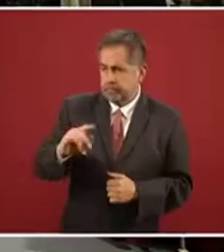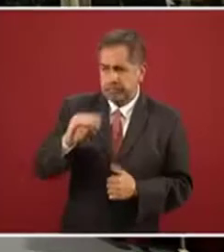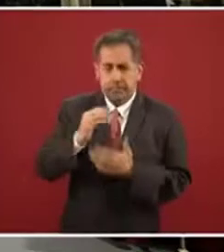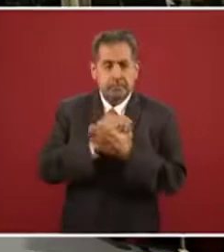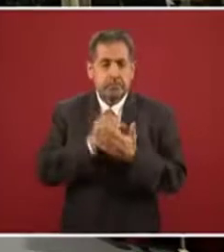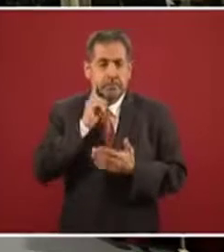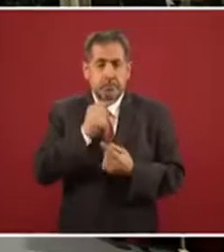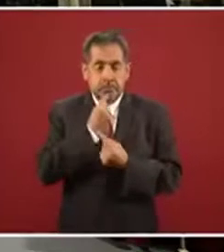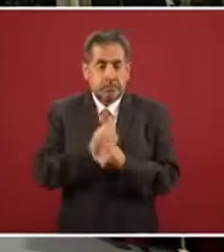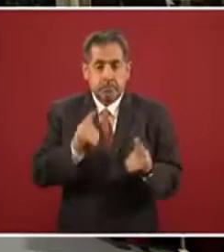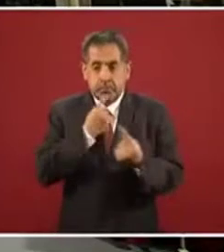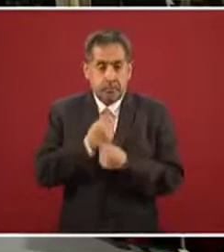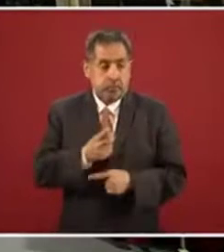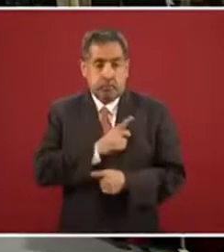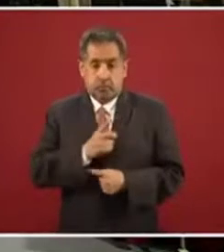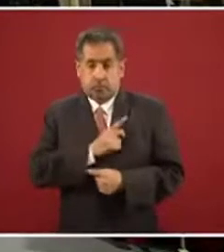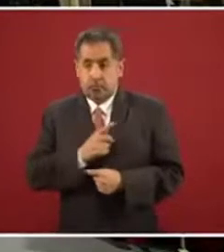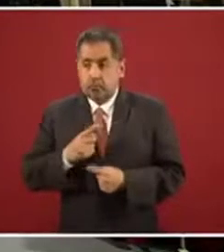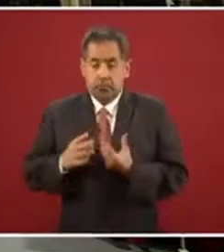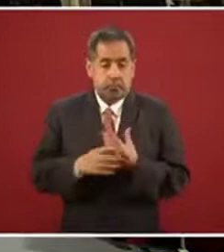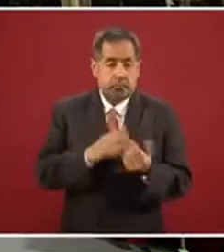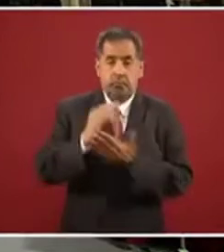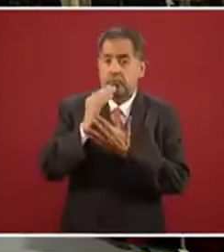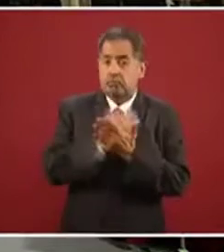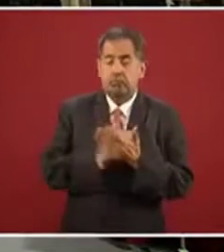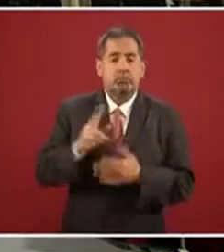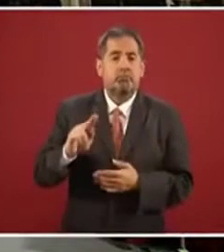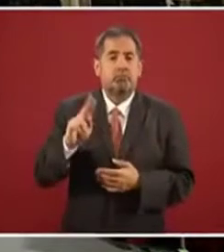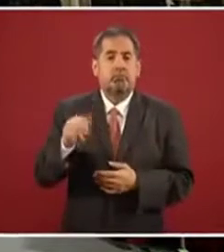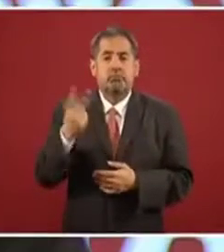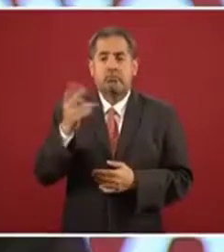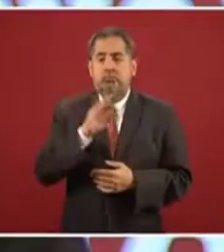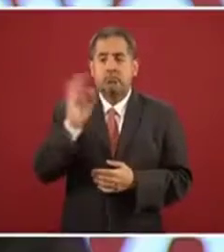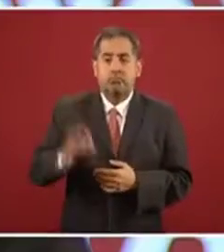niñas y niños no acompañados del orden del 82%